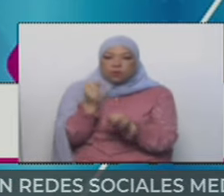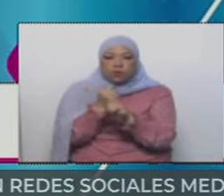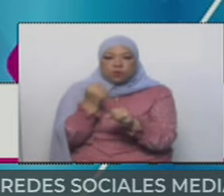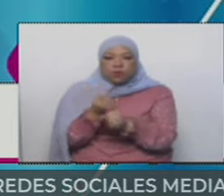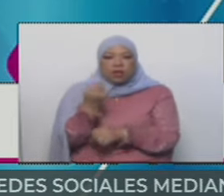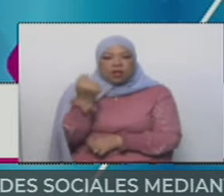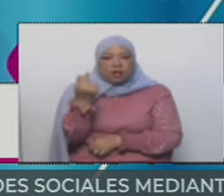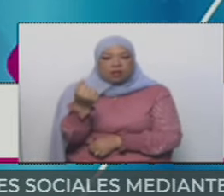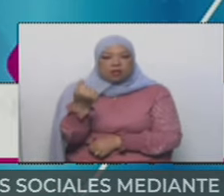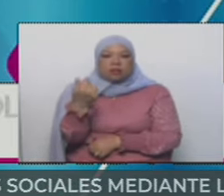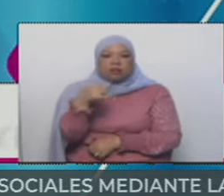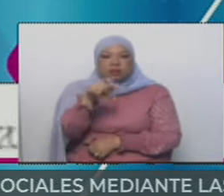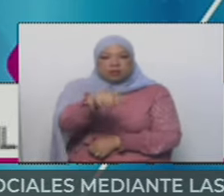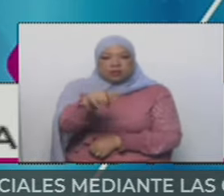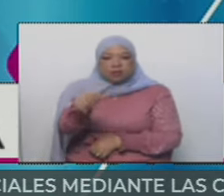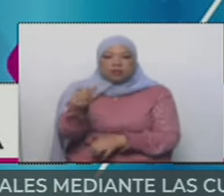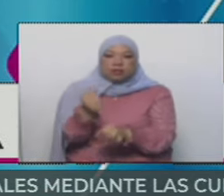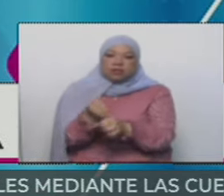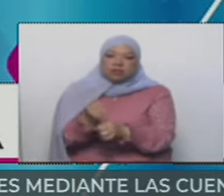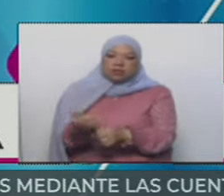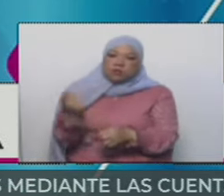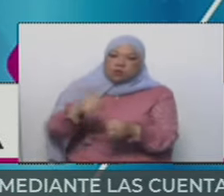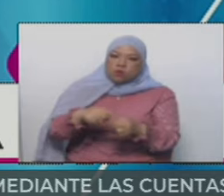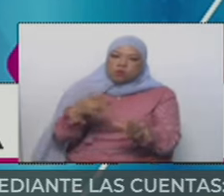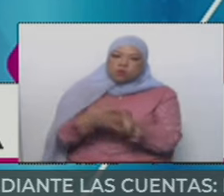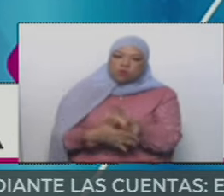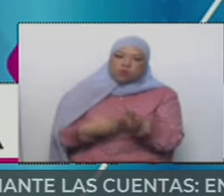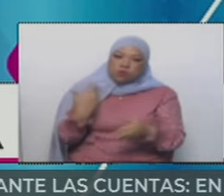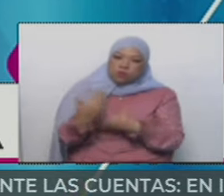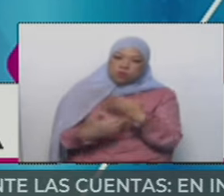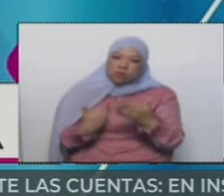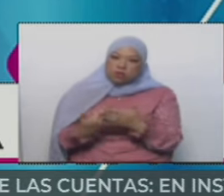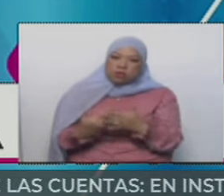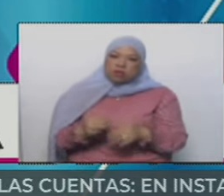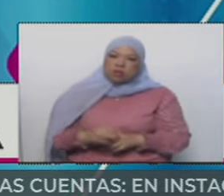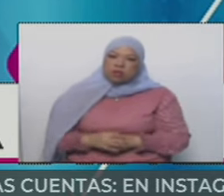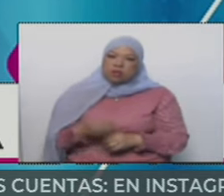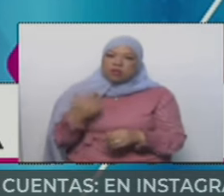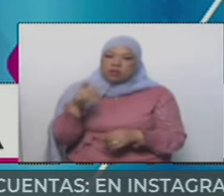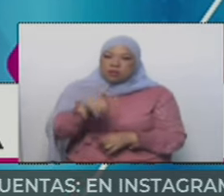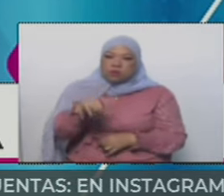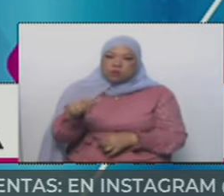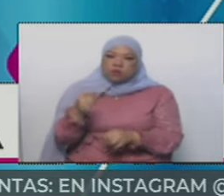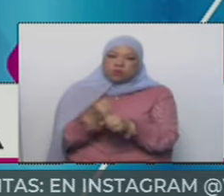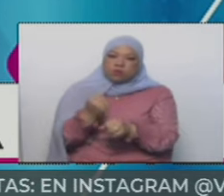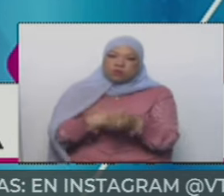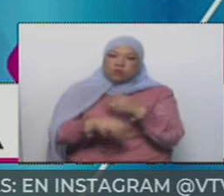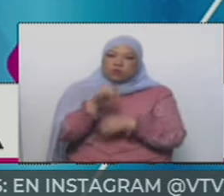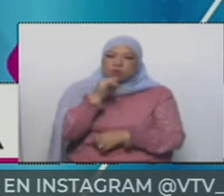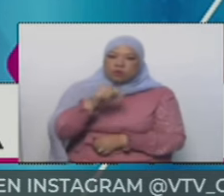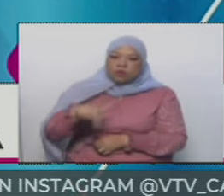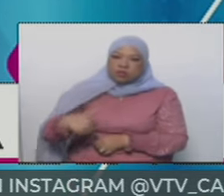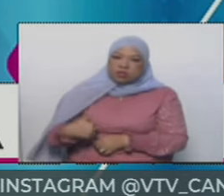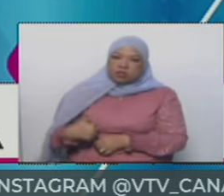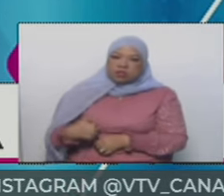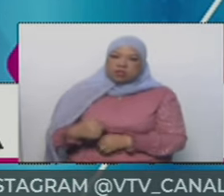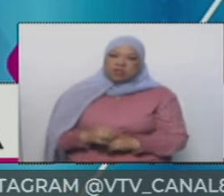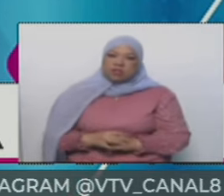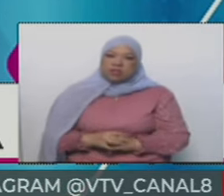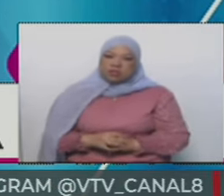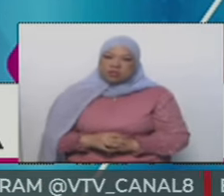financiera, energética. Y la segunda feria económica de Turquille en